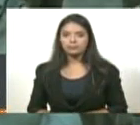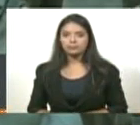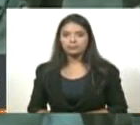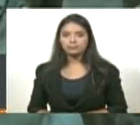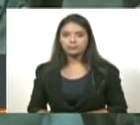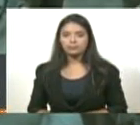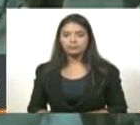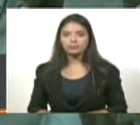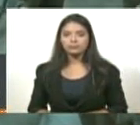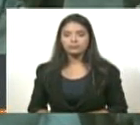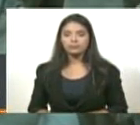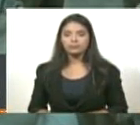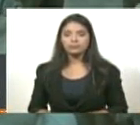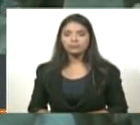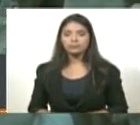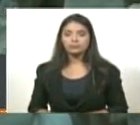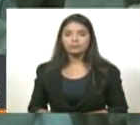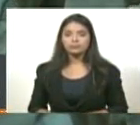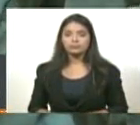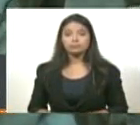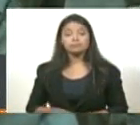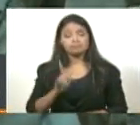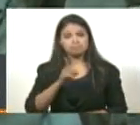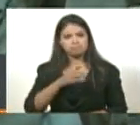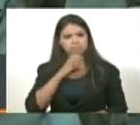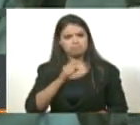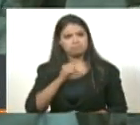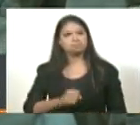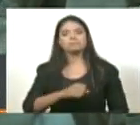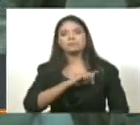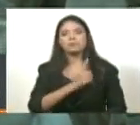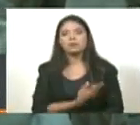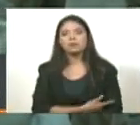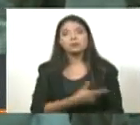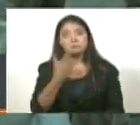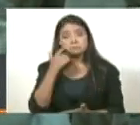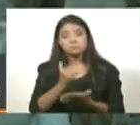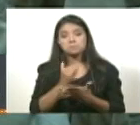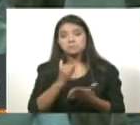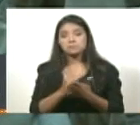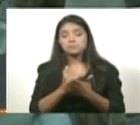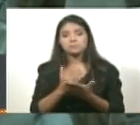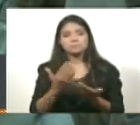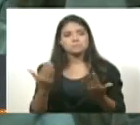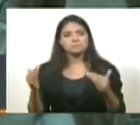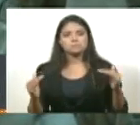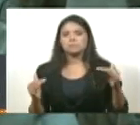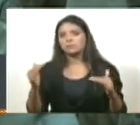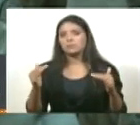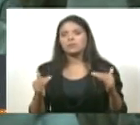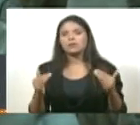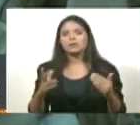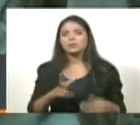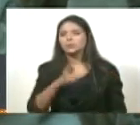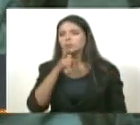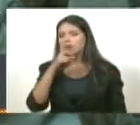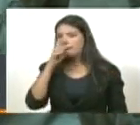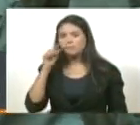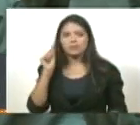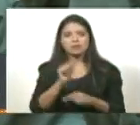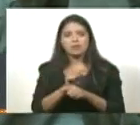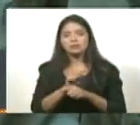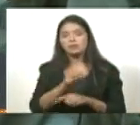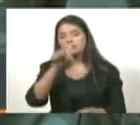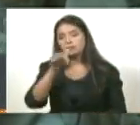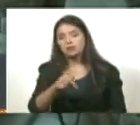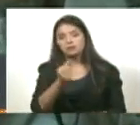De igual modo, resulta indignante la evidente parcialización y las nefastas amenazas de